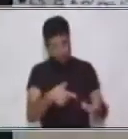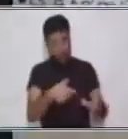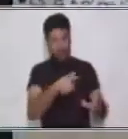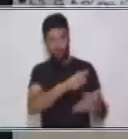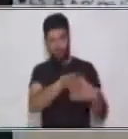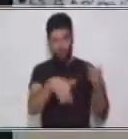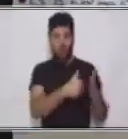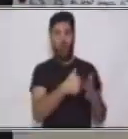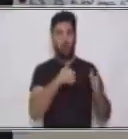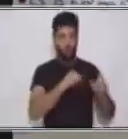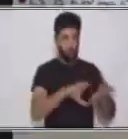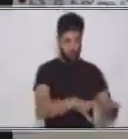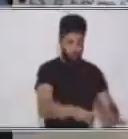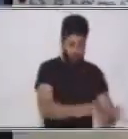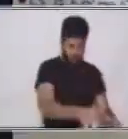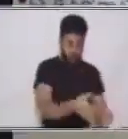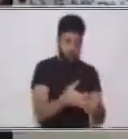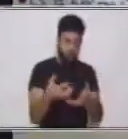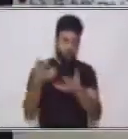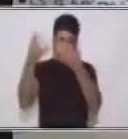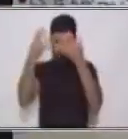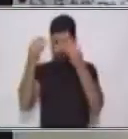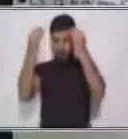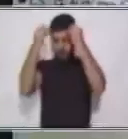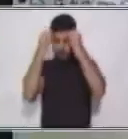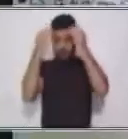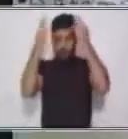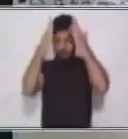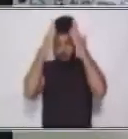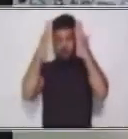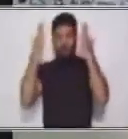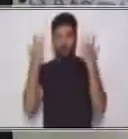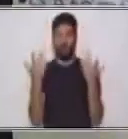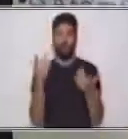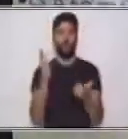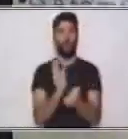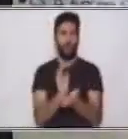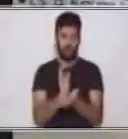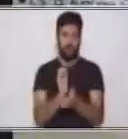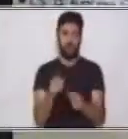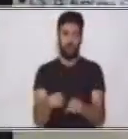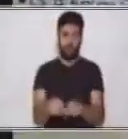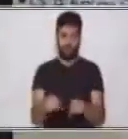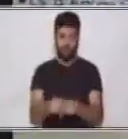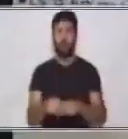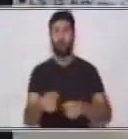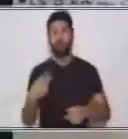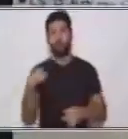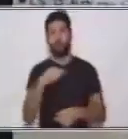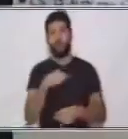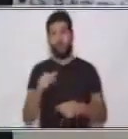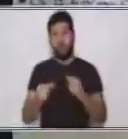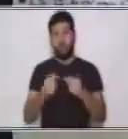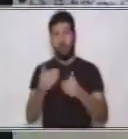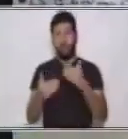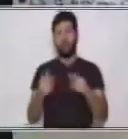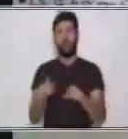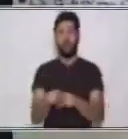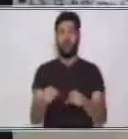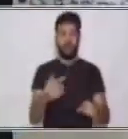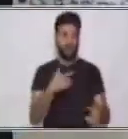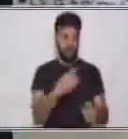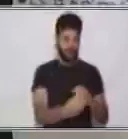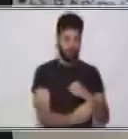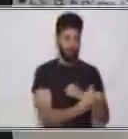Y nosotros vamos a ser esas personas que vamos a abrir ese recipiente, lo vamos a adquirir y así es como nosotros vamos a poder ser